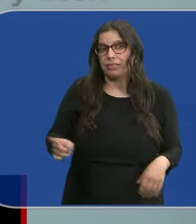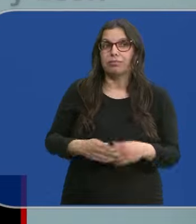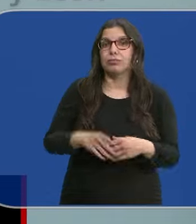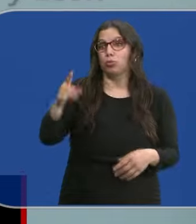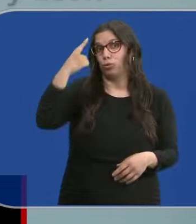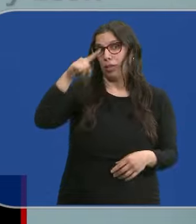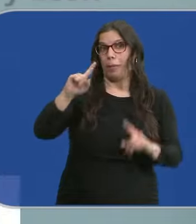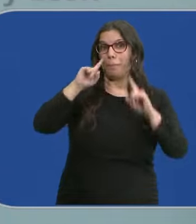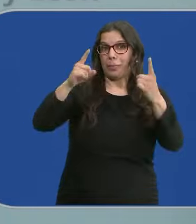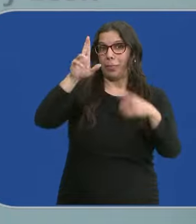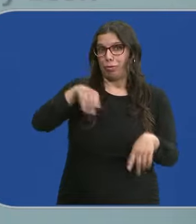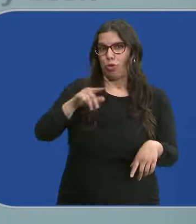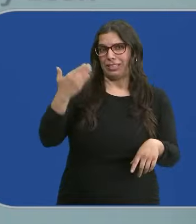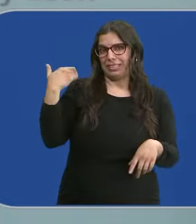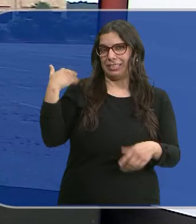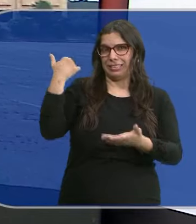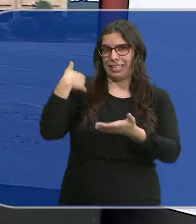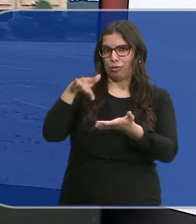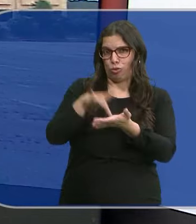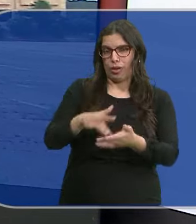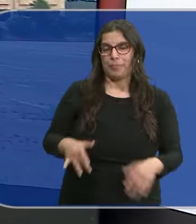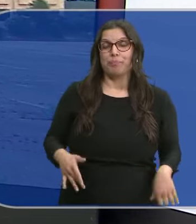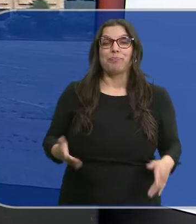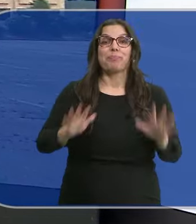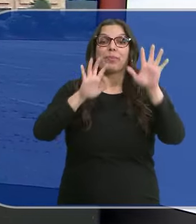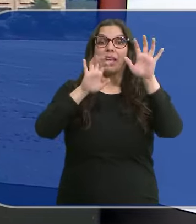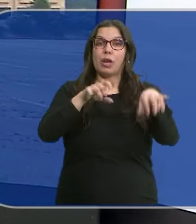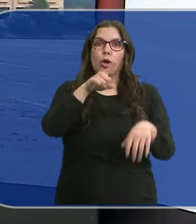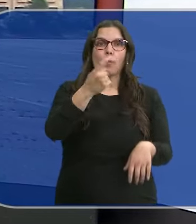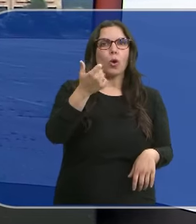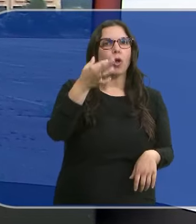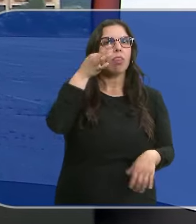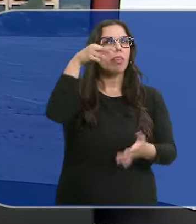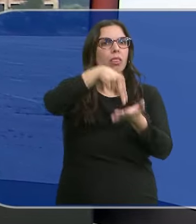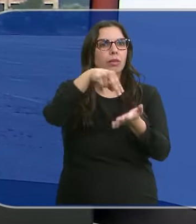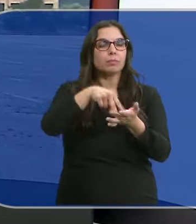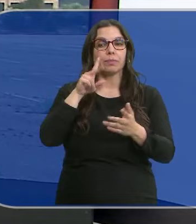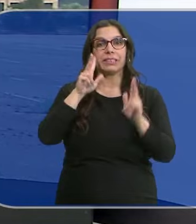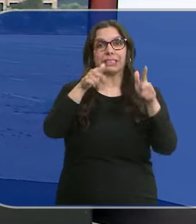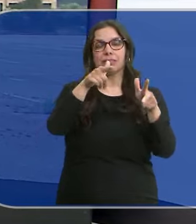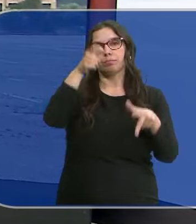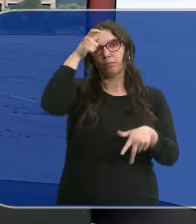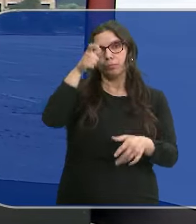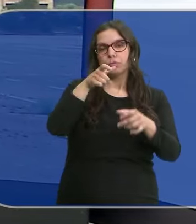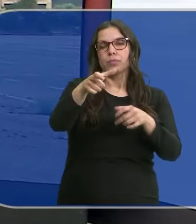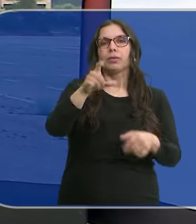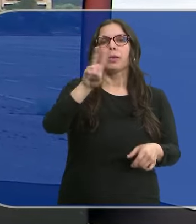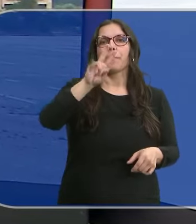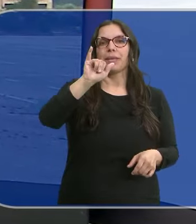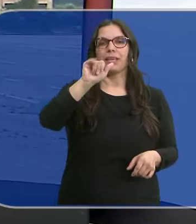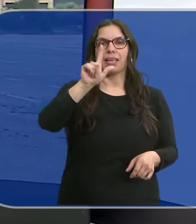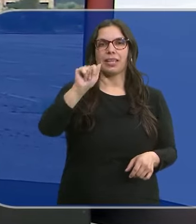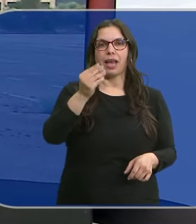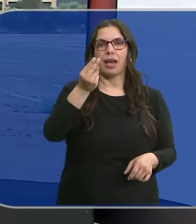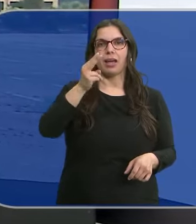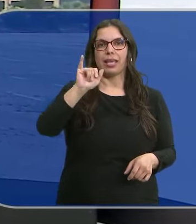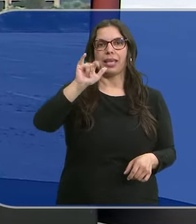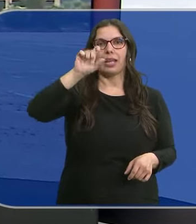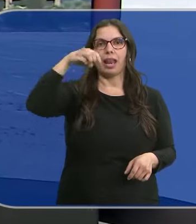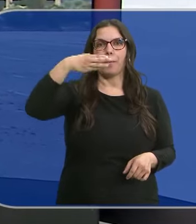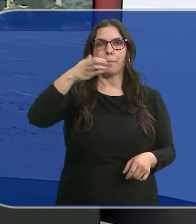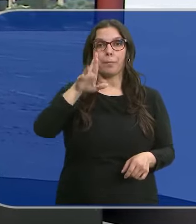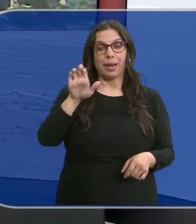no es la primera vez. Pues en León estaremos sobre el terreno. Este alojamiento situado en la localidad de Villaquilambre. Algunos vecinos han